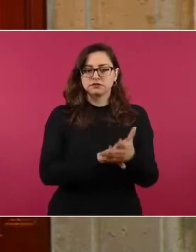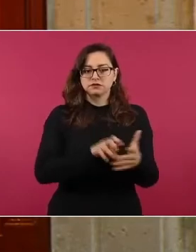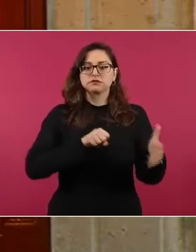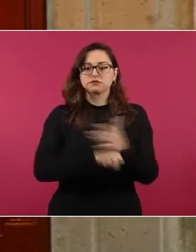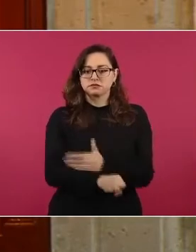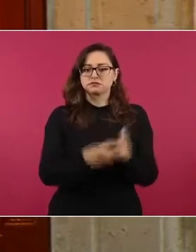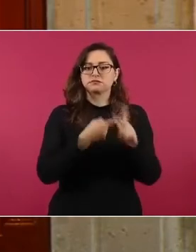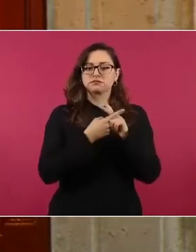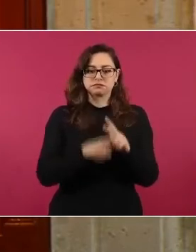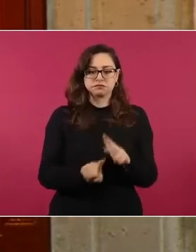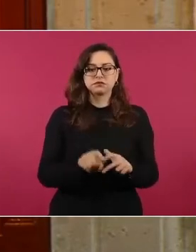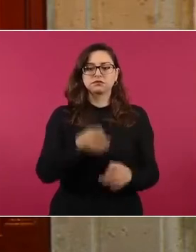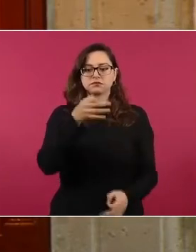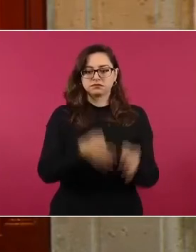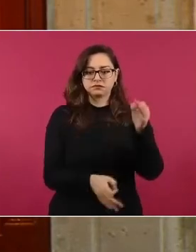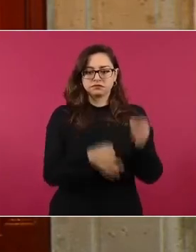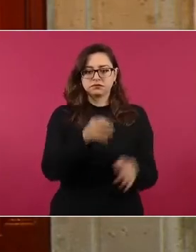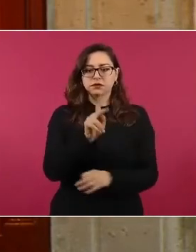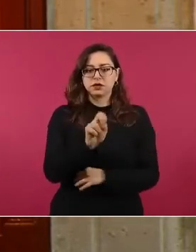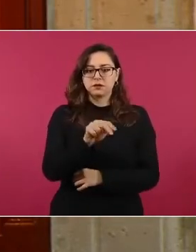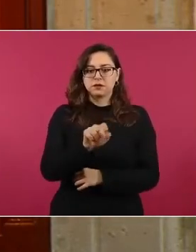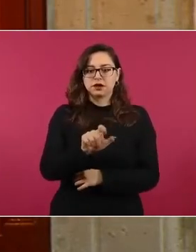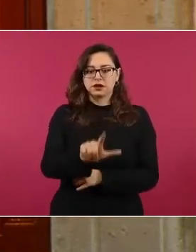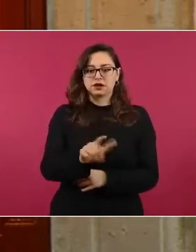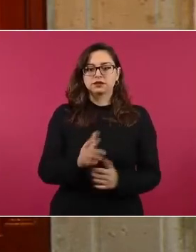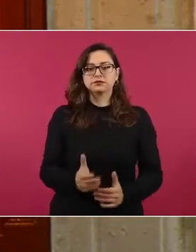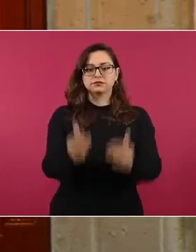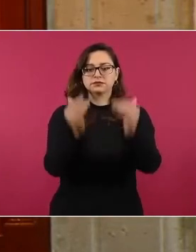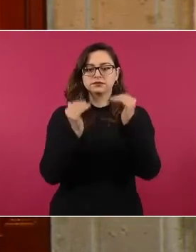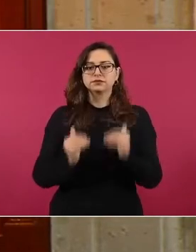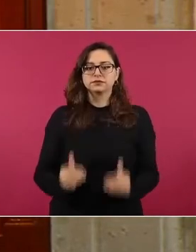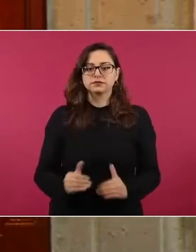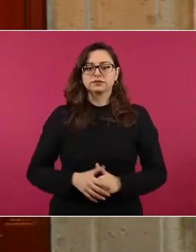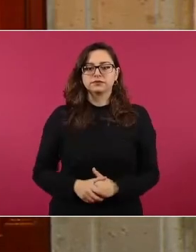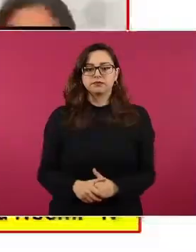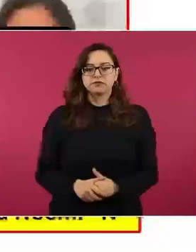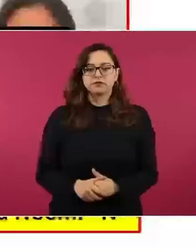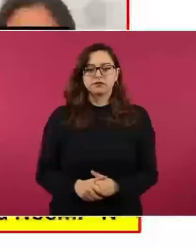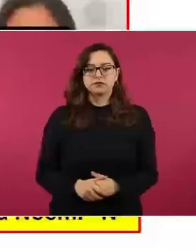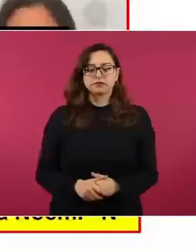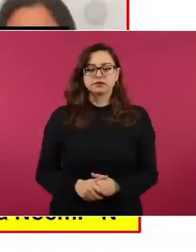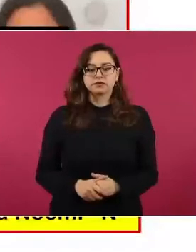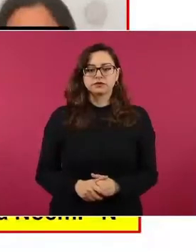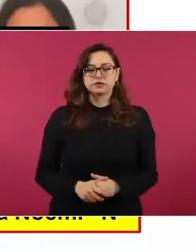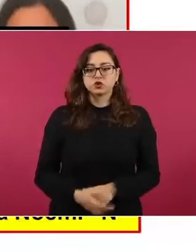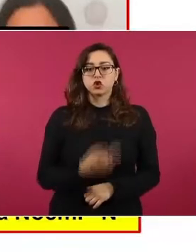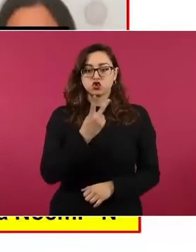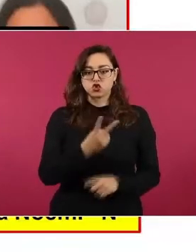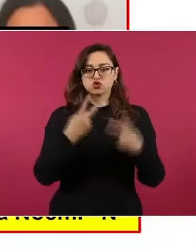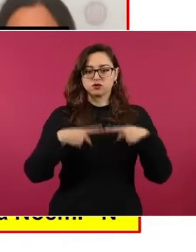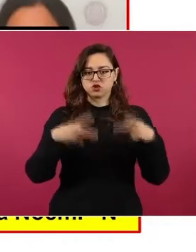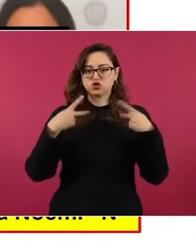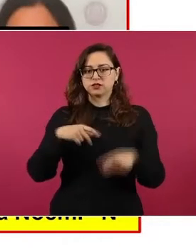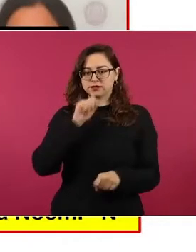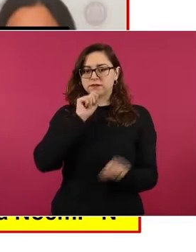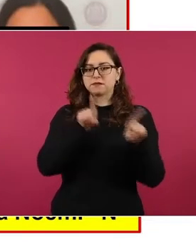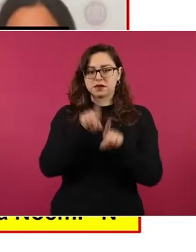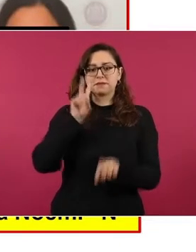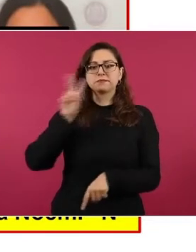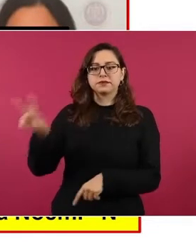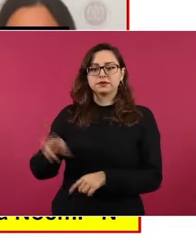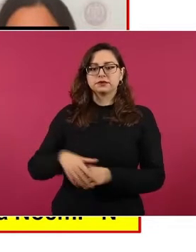vinculado a proceso penal. Siguiente. También informar la detención de dos exfuncionarios del